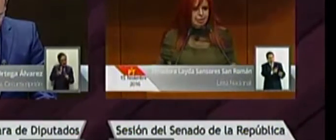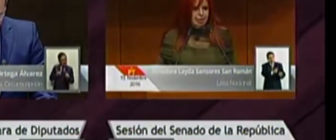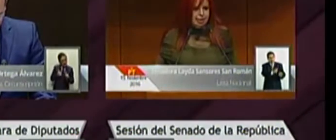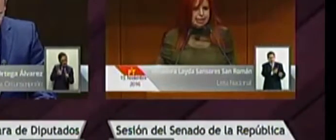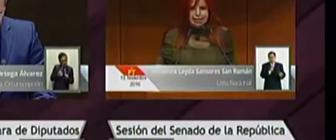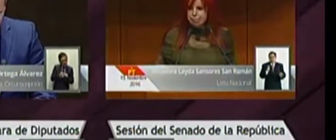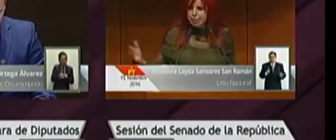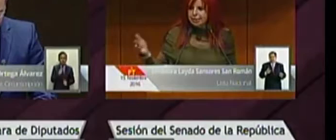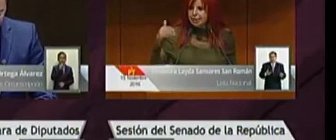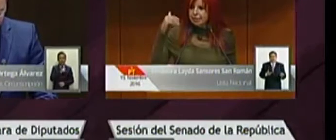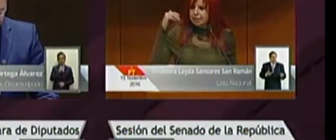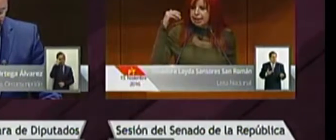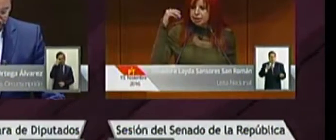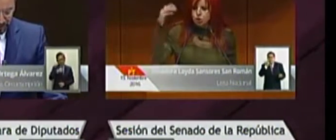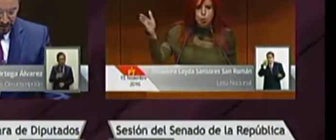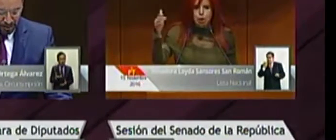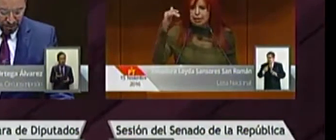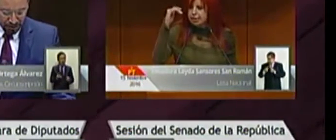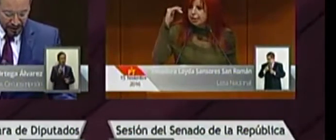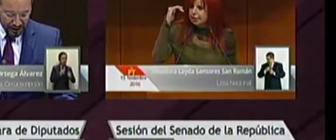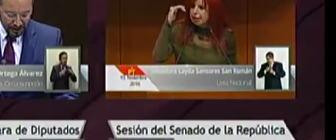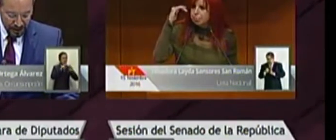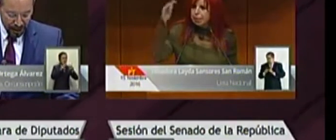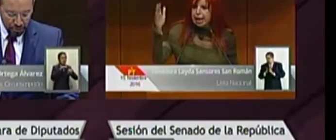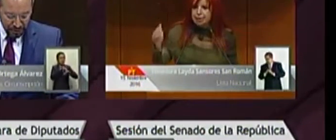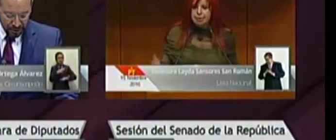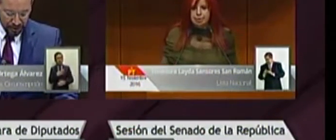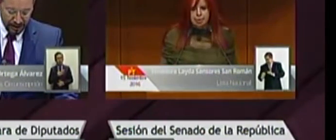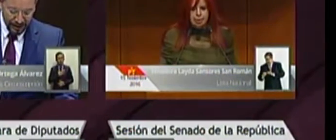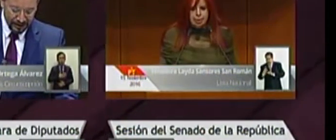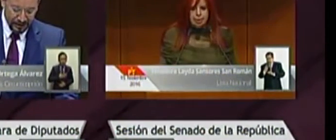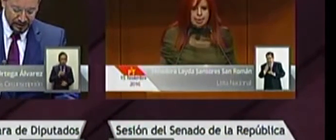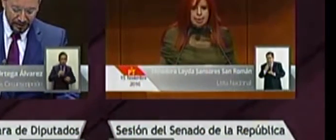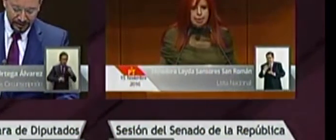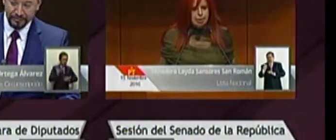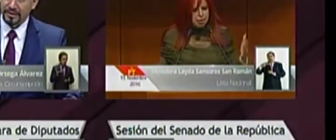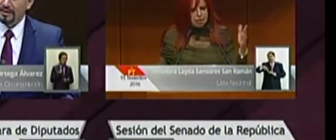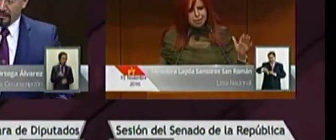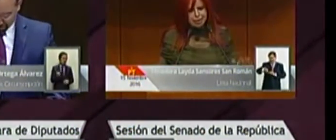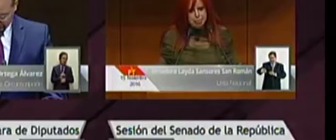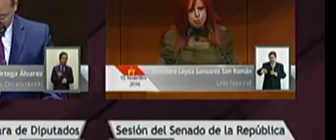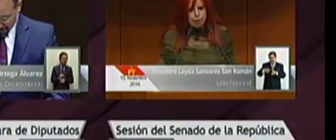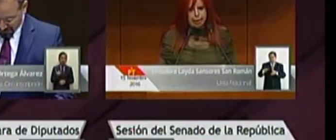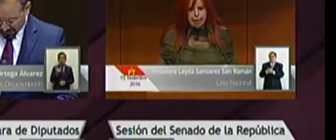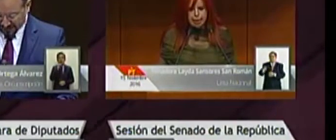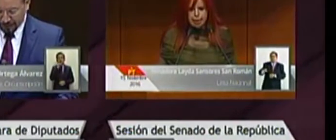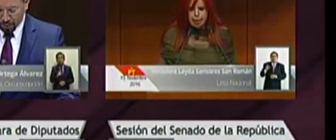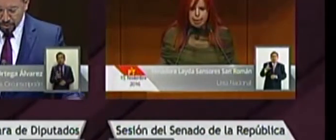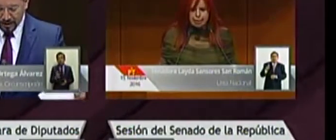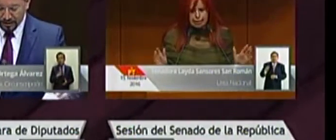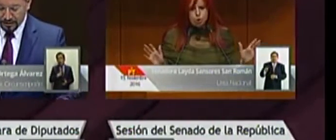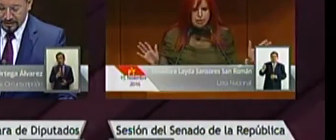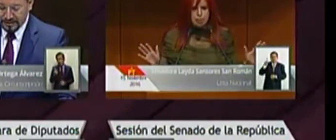particular lo que atañe a diversos aspectos de la justicia cotidiana y a los vicios e inercias negativas que